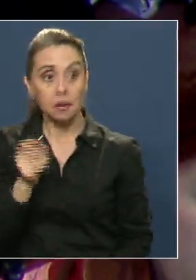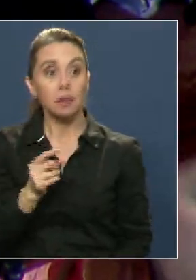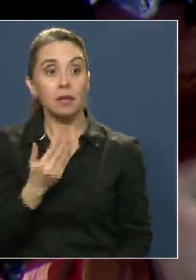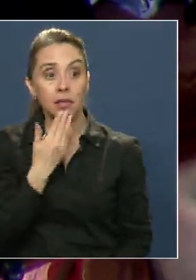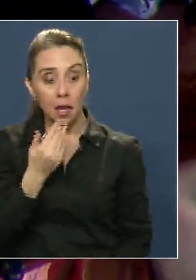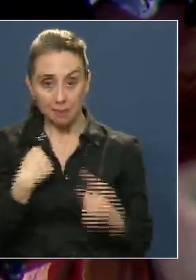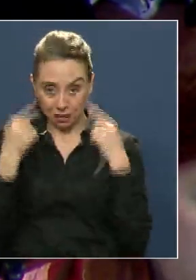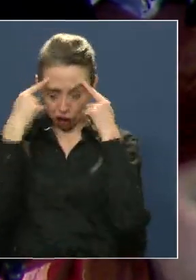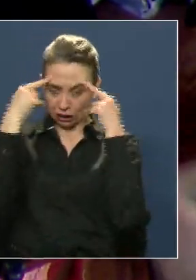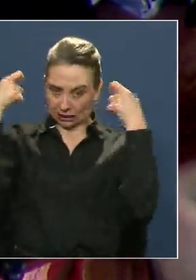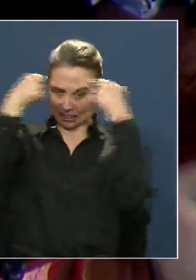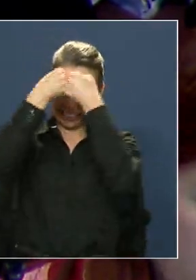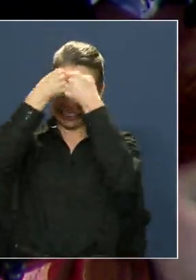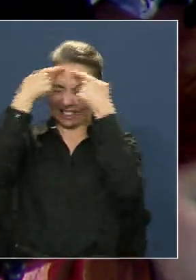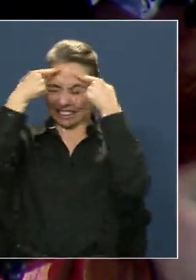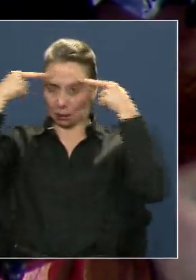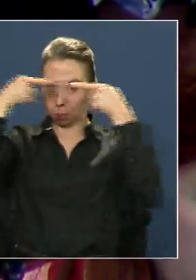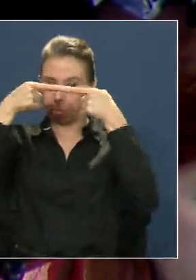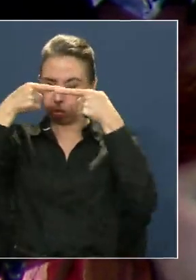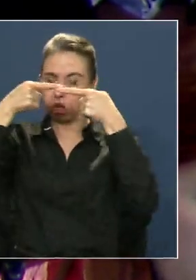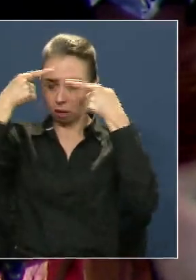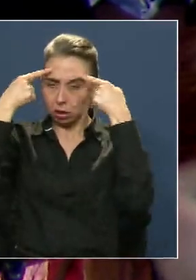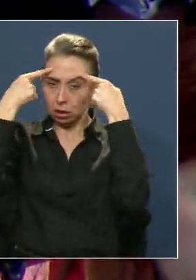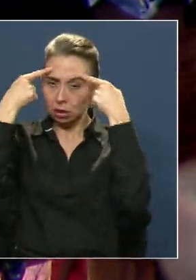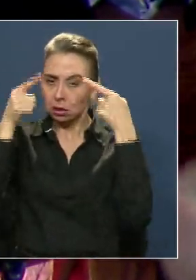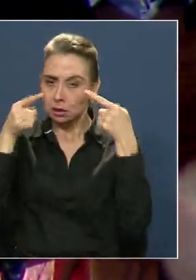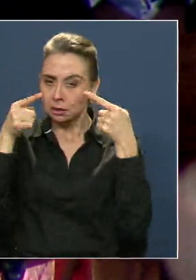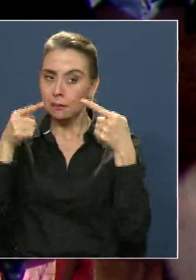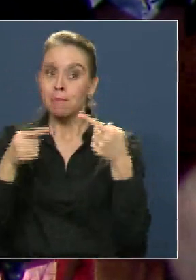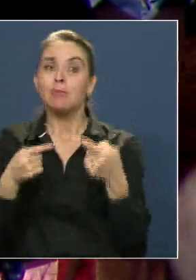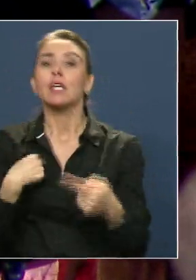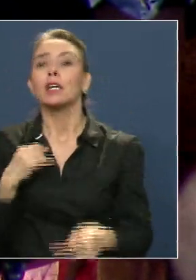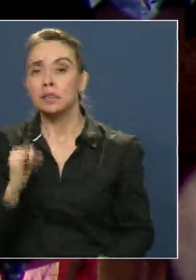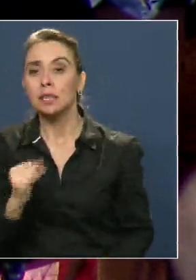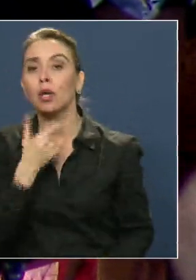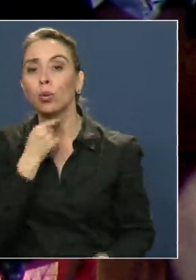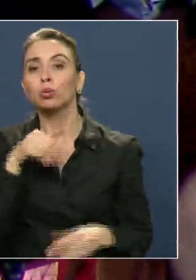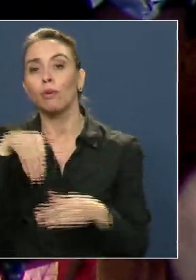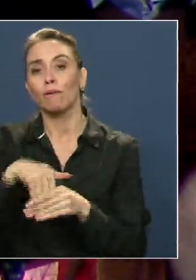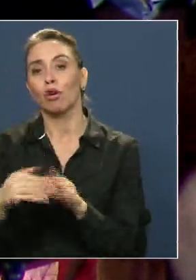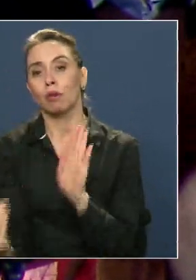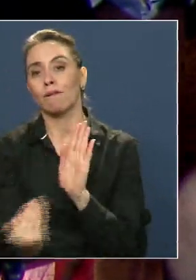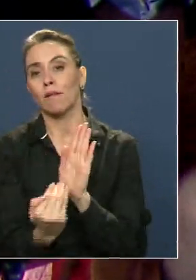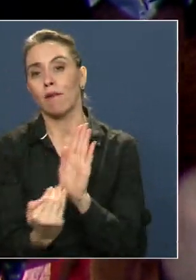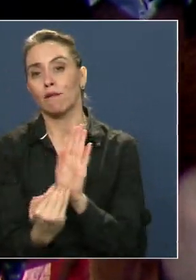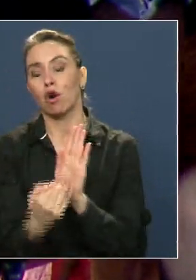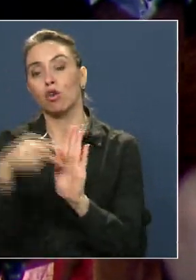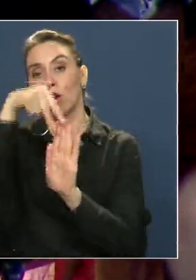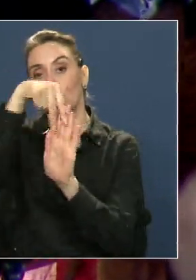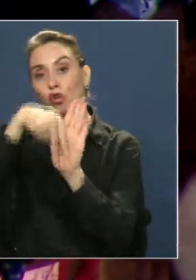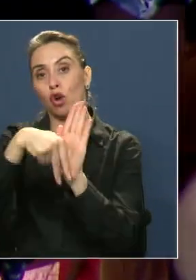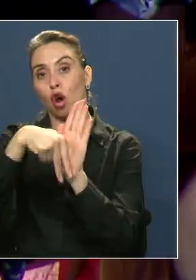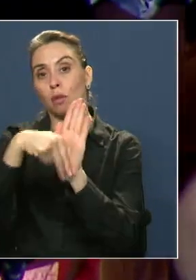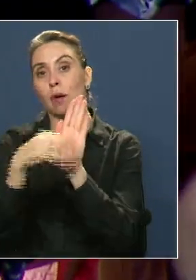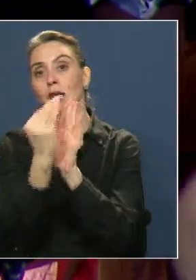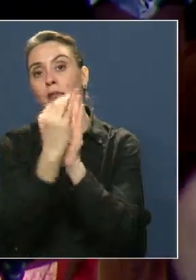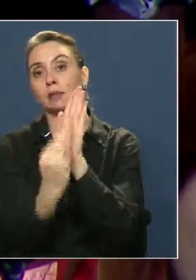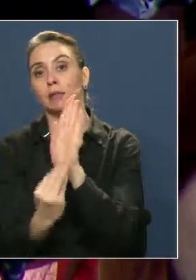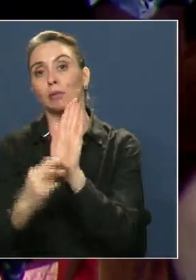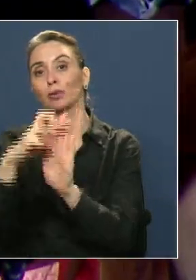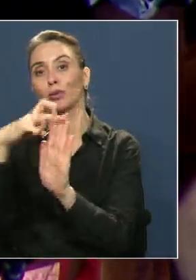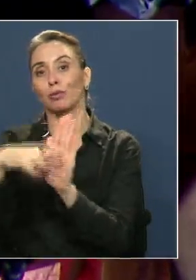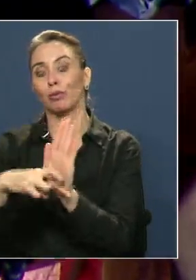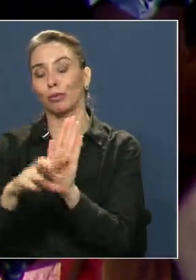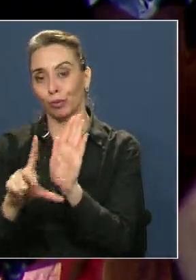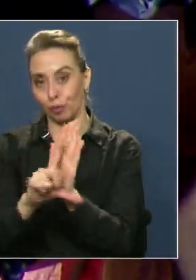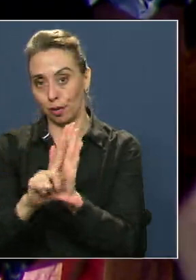de contradicciones, tengo que decirlo, que con gusto voy a votar a favor de las normas que se han introducido en este proyecto